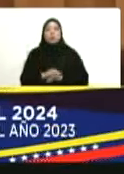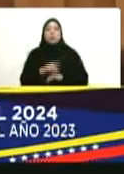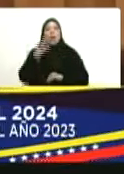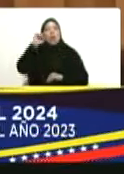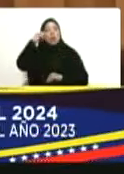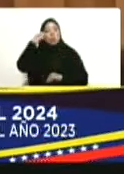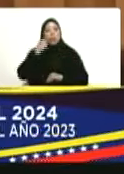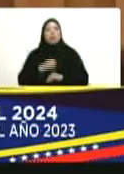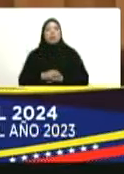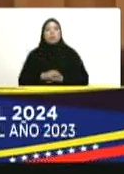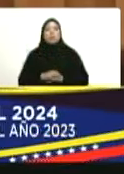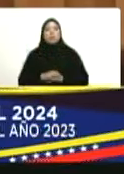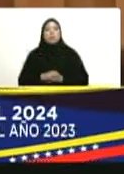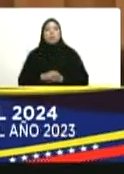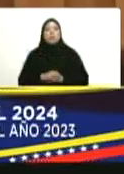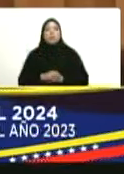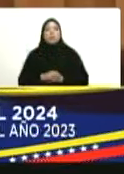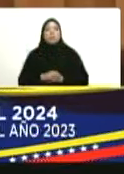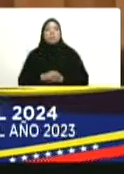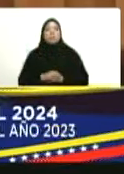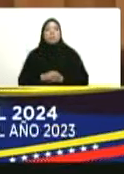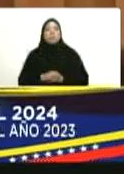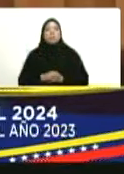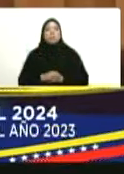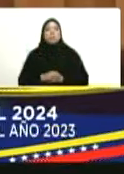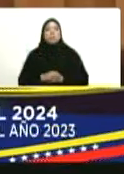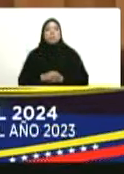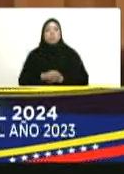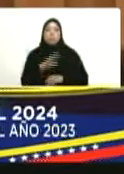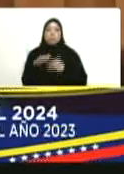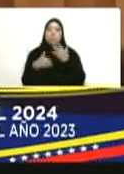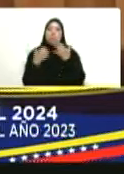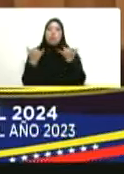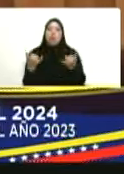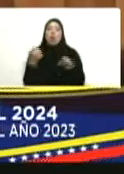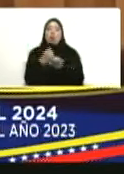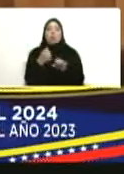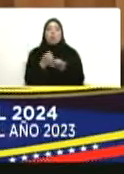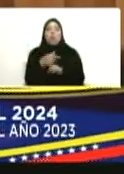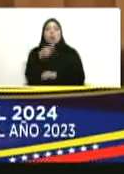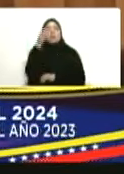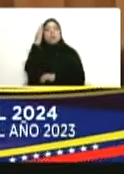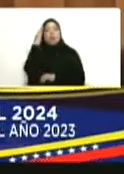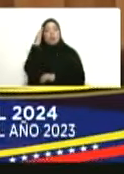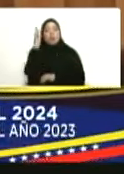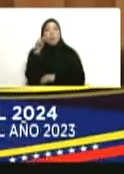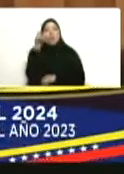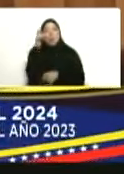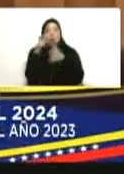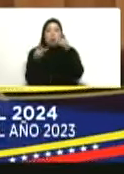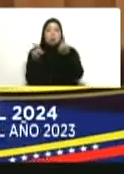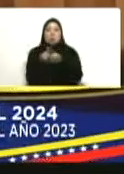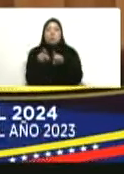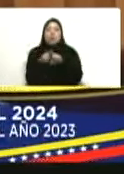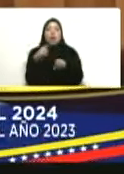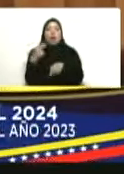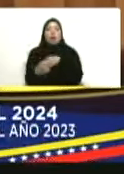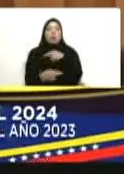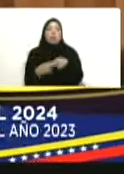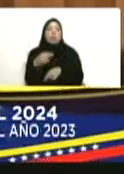Recuerden, ¿verdad? Y las manos estaban ahí de ellos, porque sabía que no le ganaban al comandante Chávez ni a la